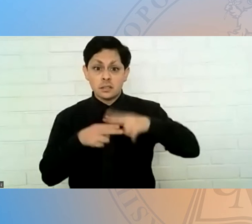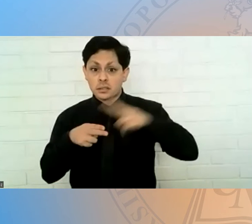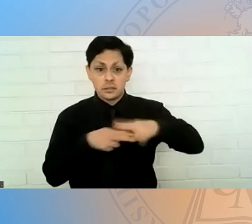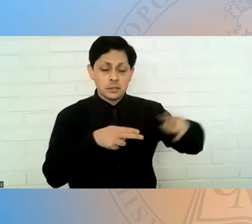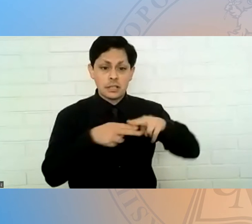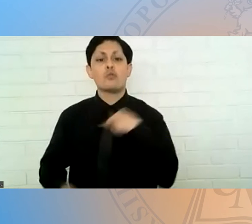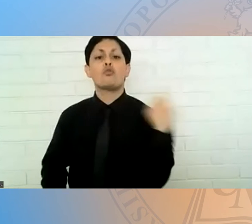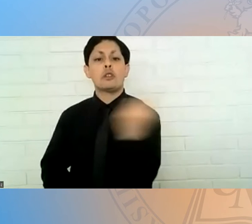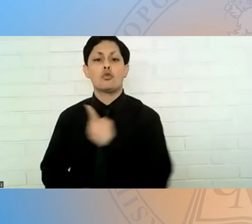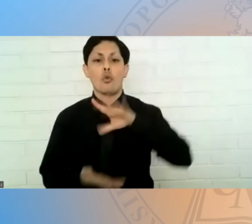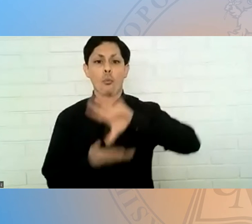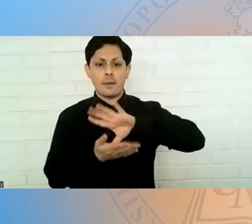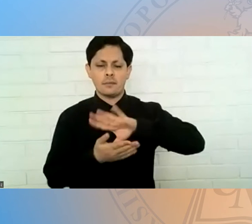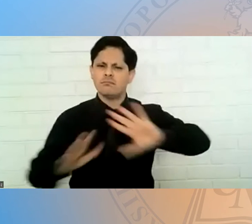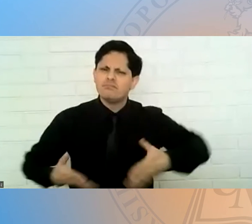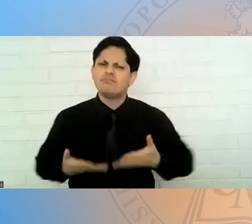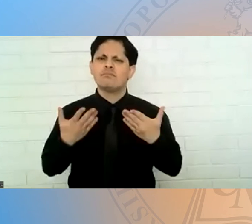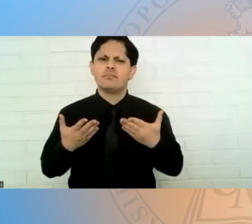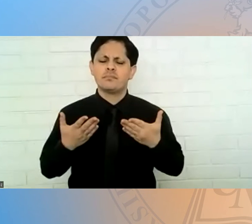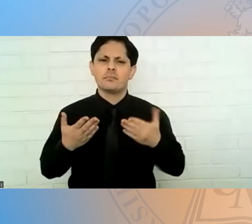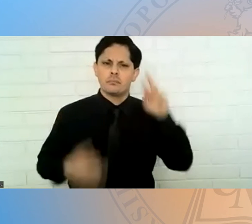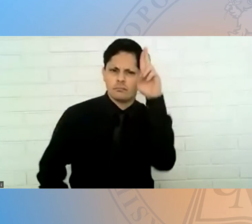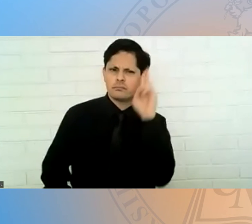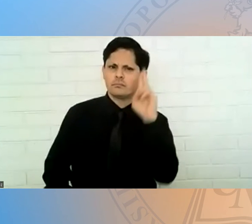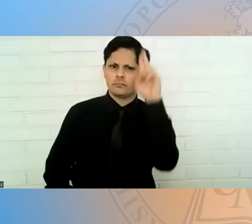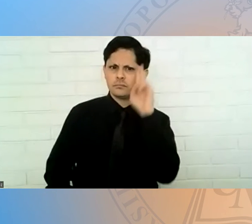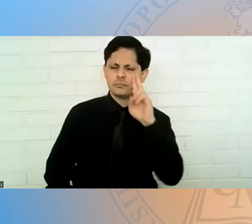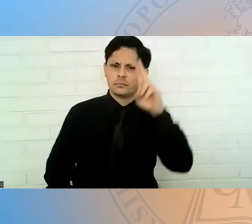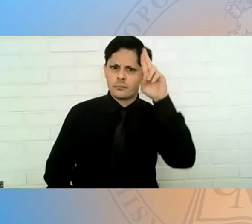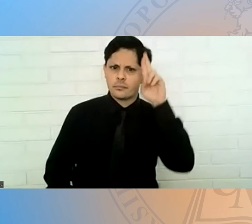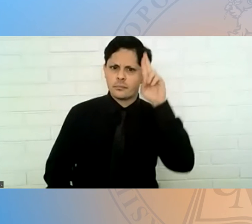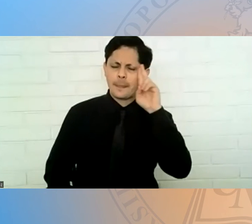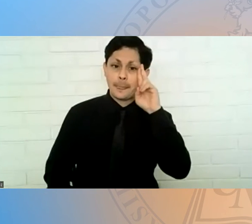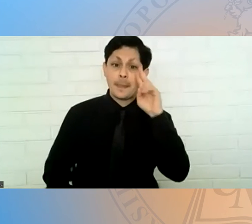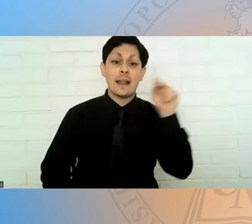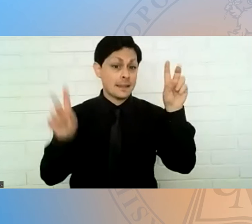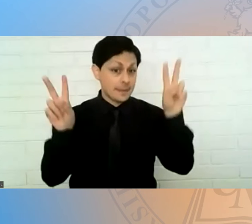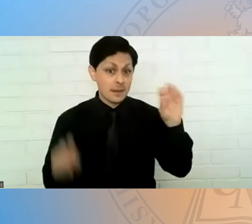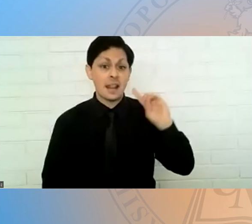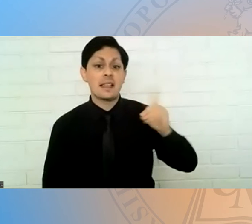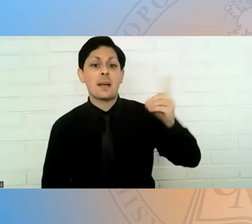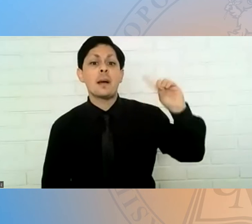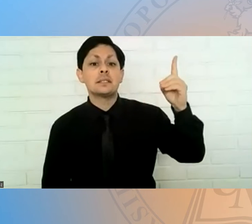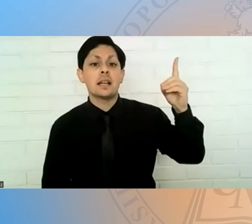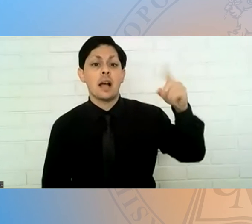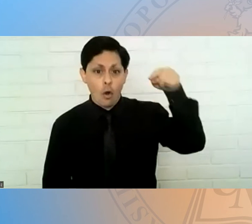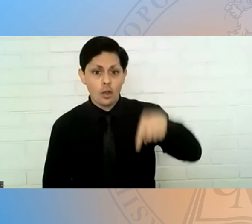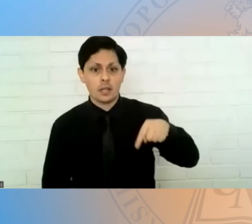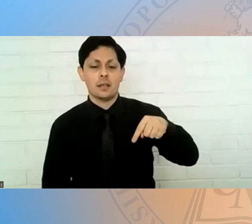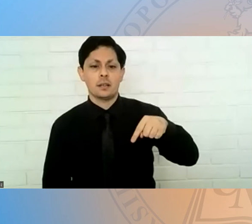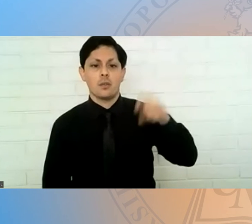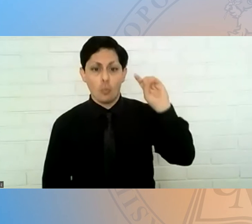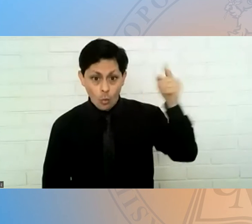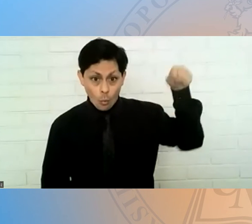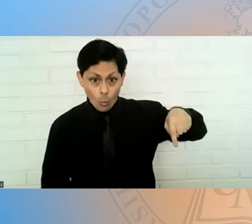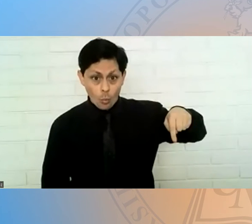país. Nos motiva Sardel a reflexionar acerca de la discapacidad como la entendemos el día de hoy, como una